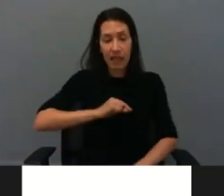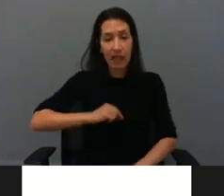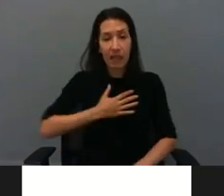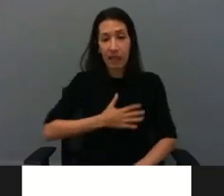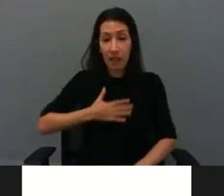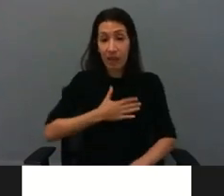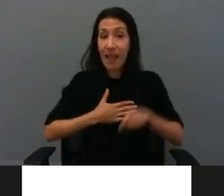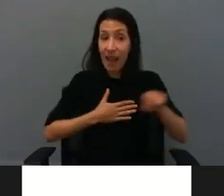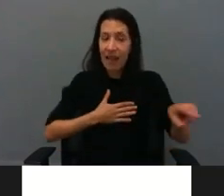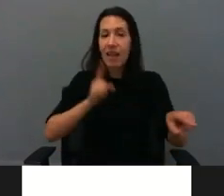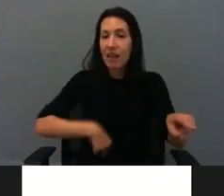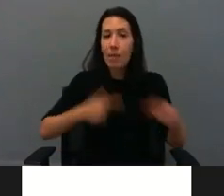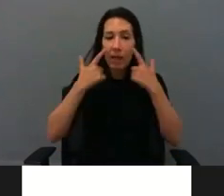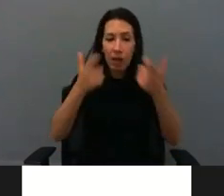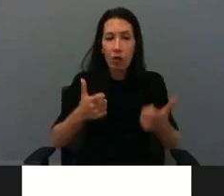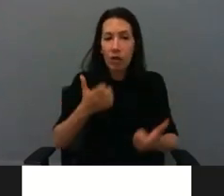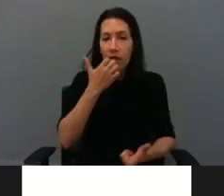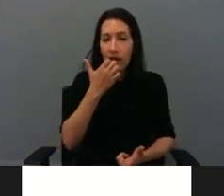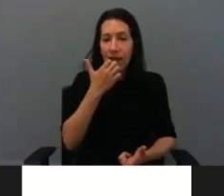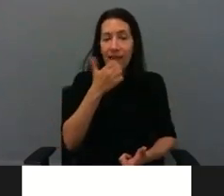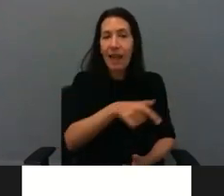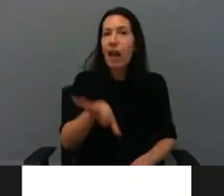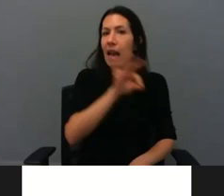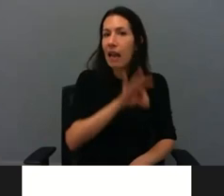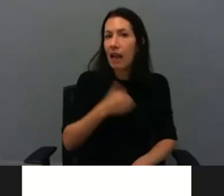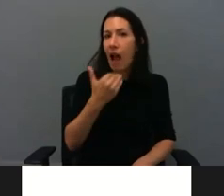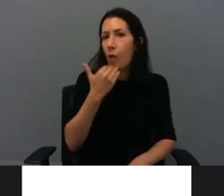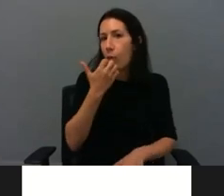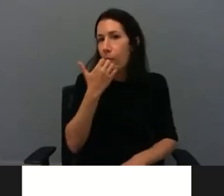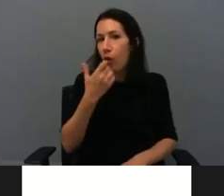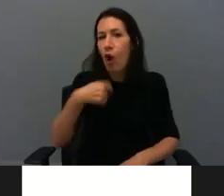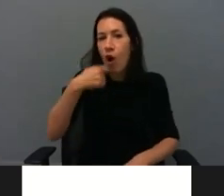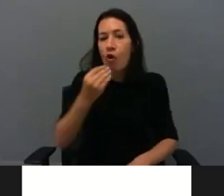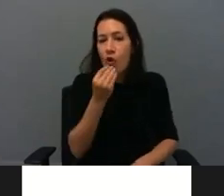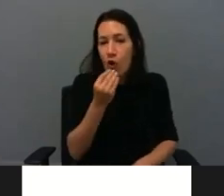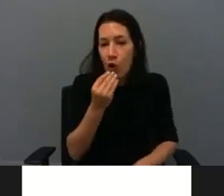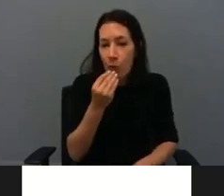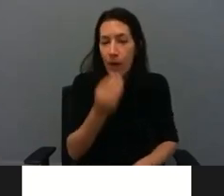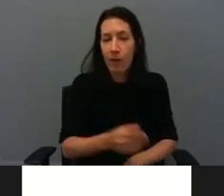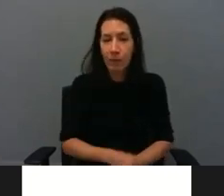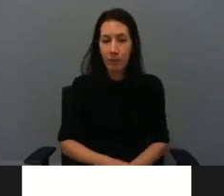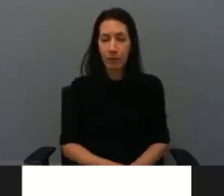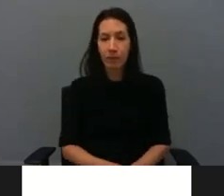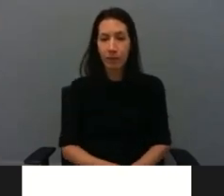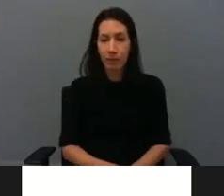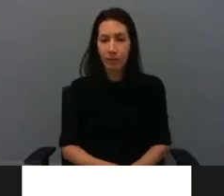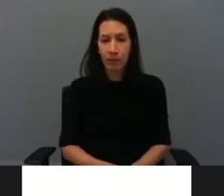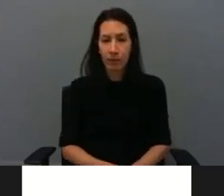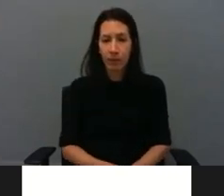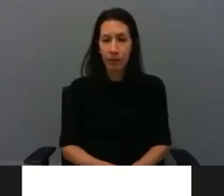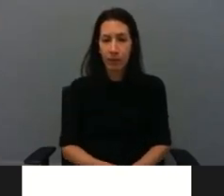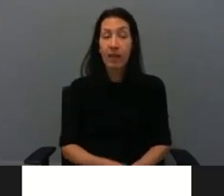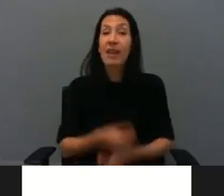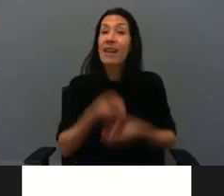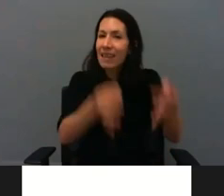elige ella algún producto de comer, casi siempre, o algún juguete, ¿sí?, se